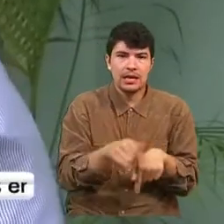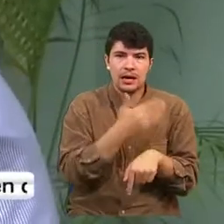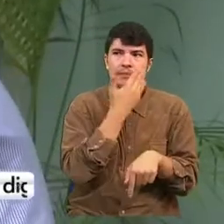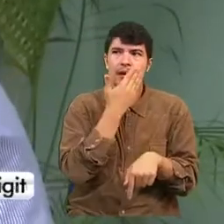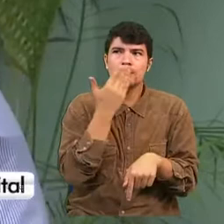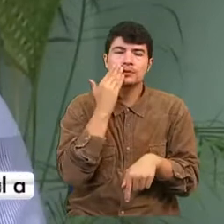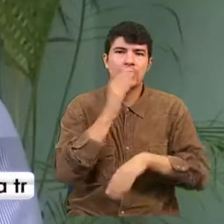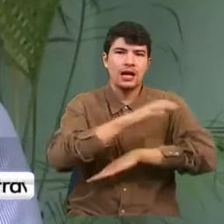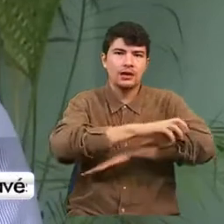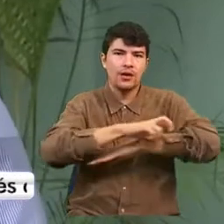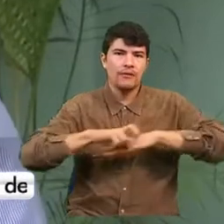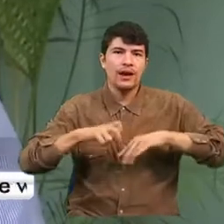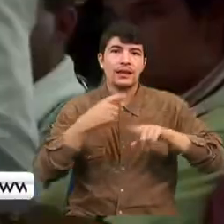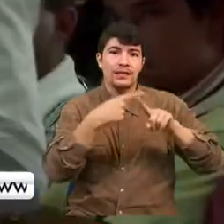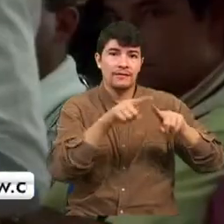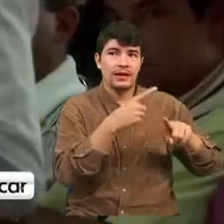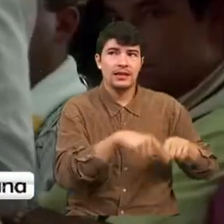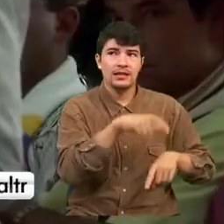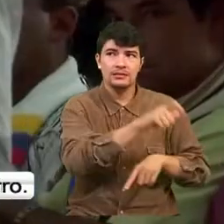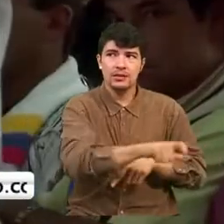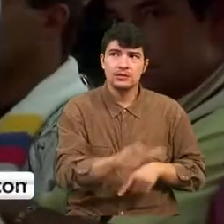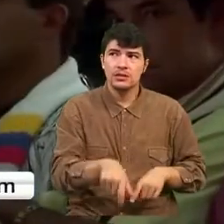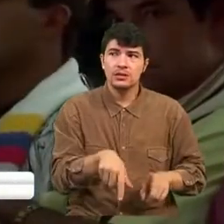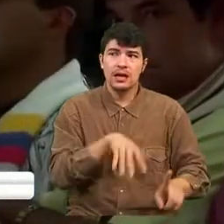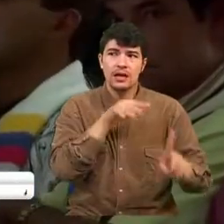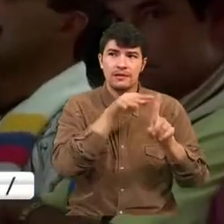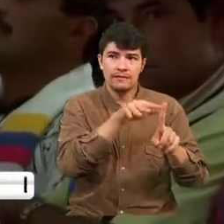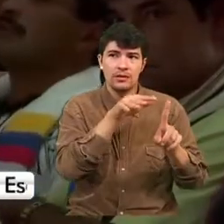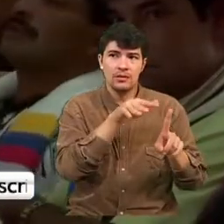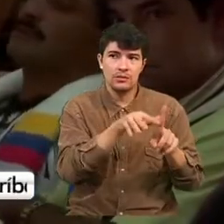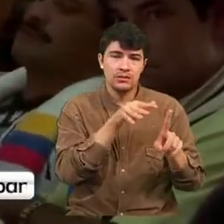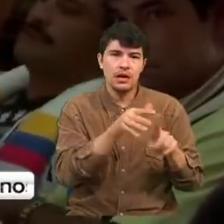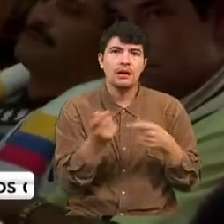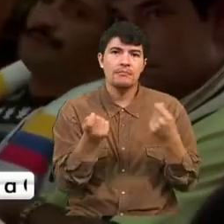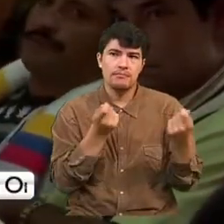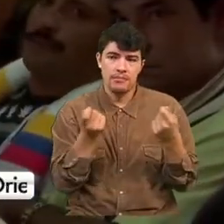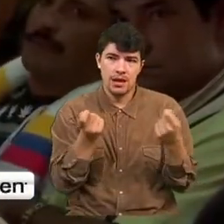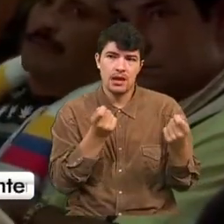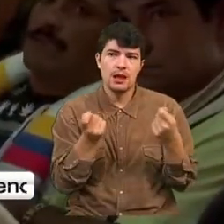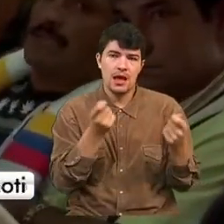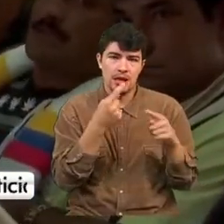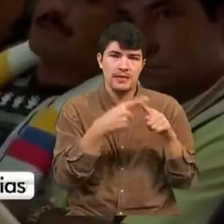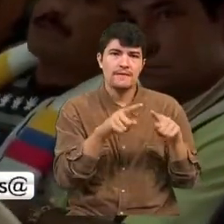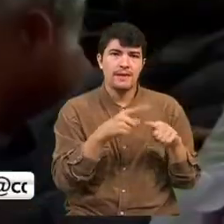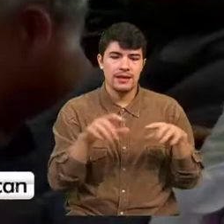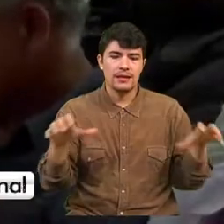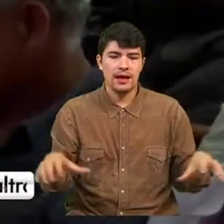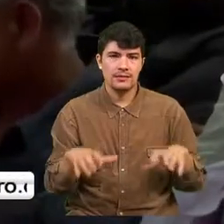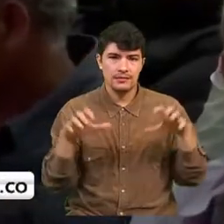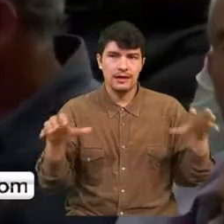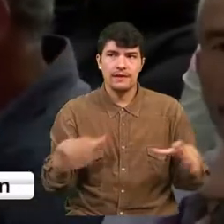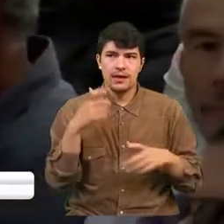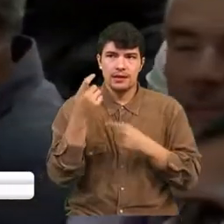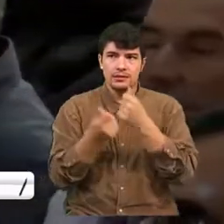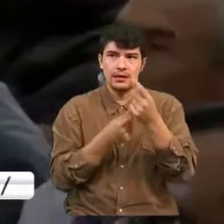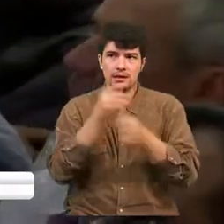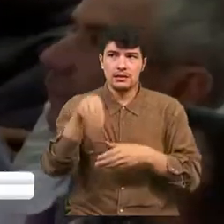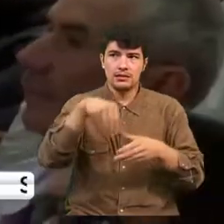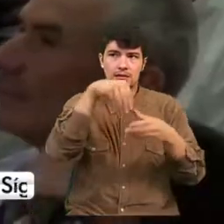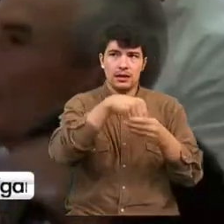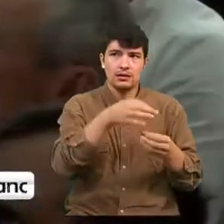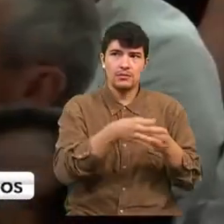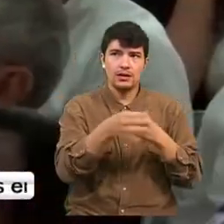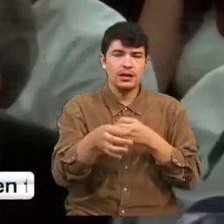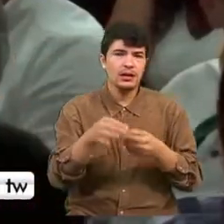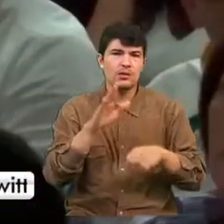a determinadas personas que son influyentes y que manejan ciertas actividades económicas dentro del municipio.